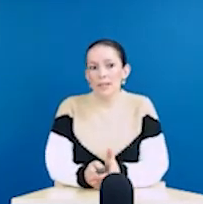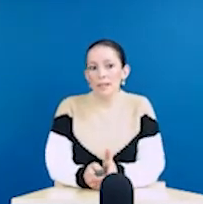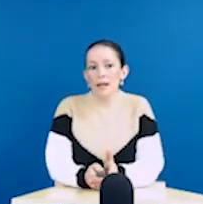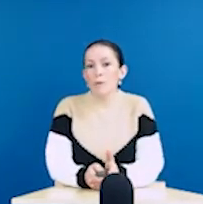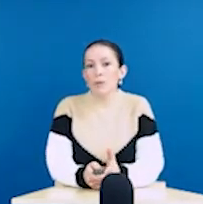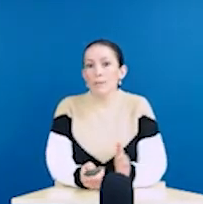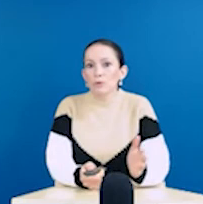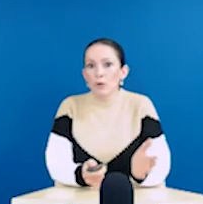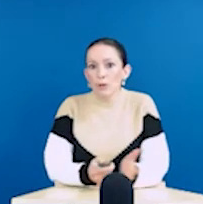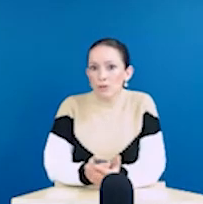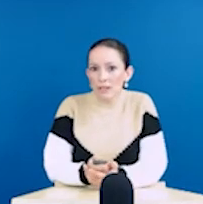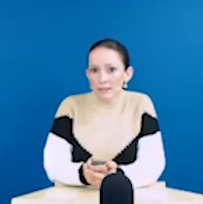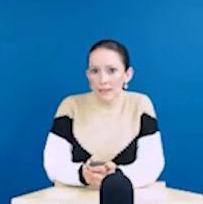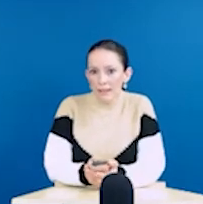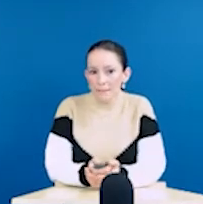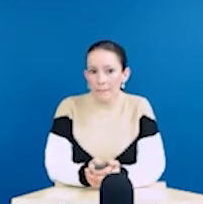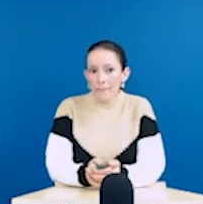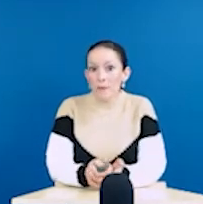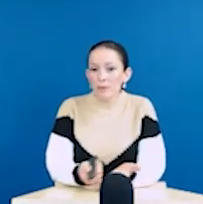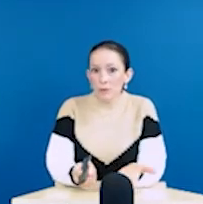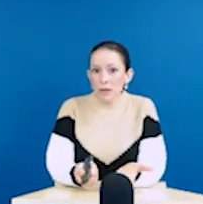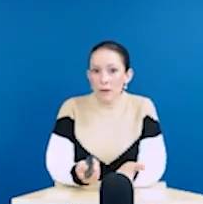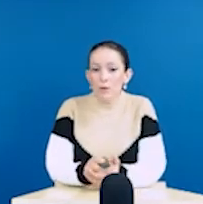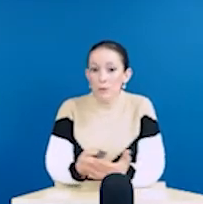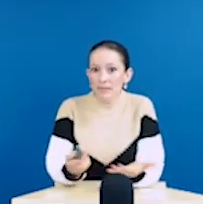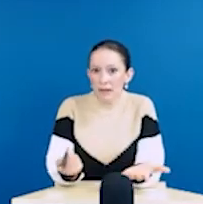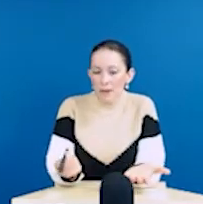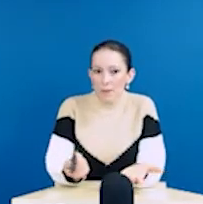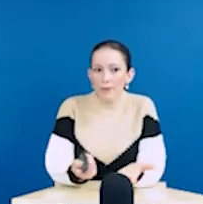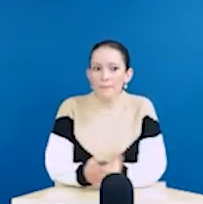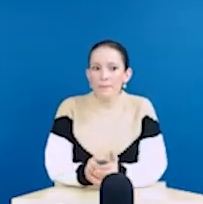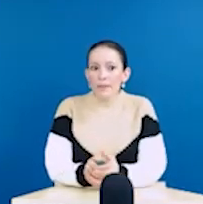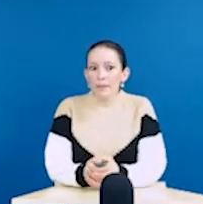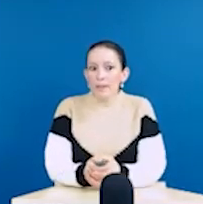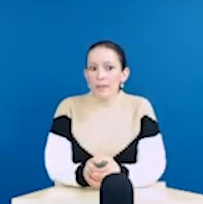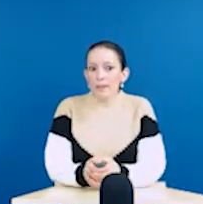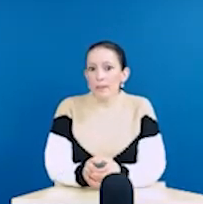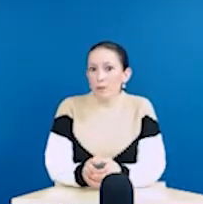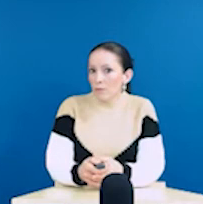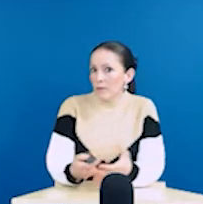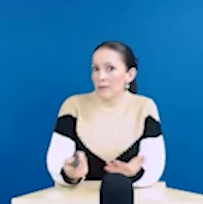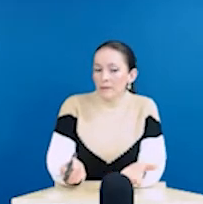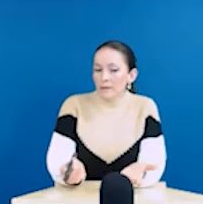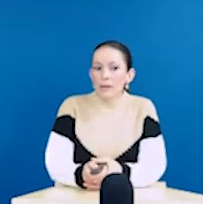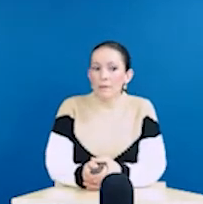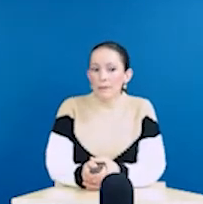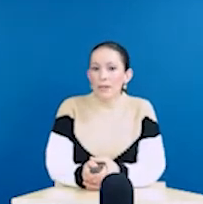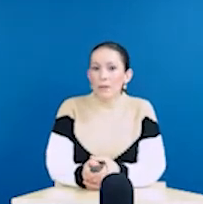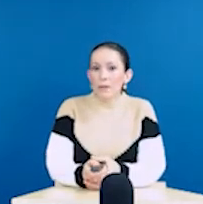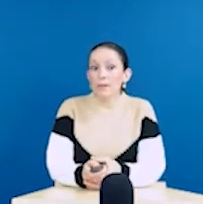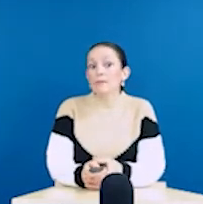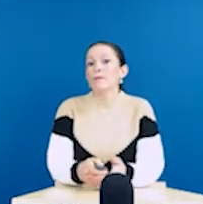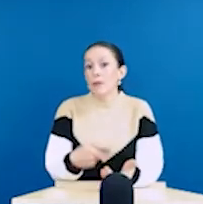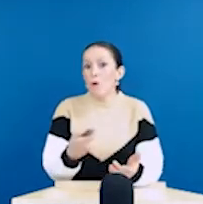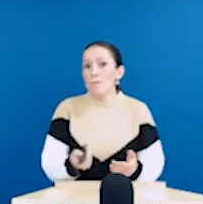tema de que abordamos todos los días de nuestro trabajo, de nuestra labor. Y con la